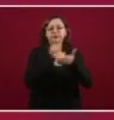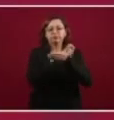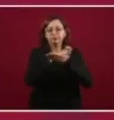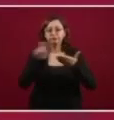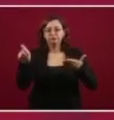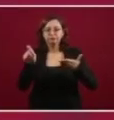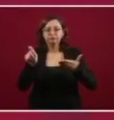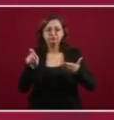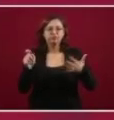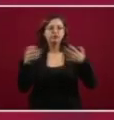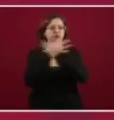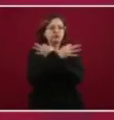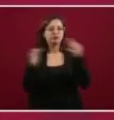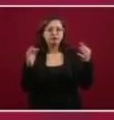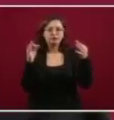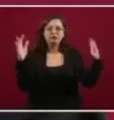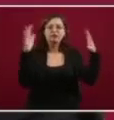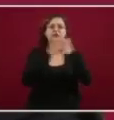no funcionó.